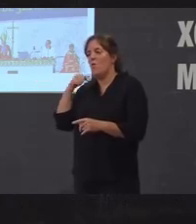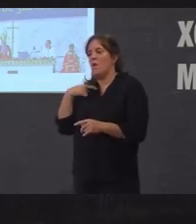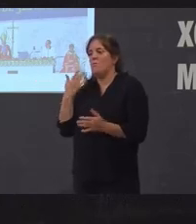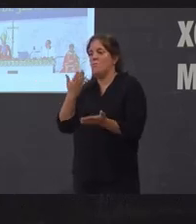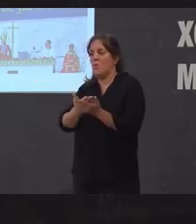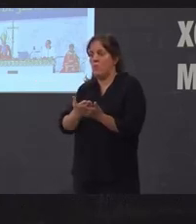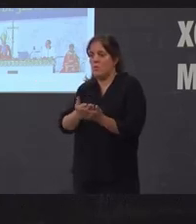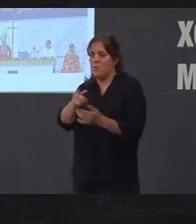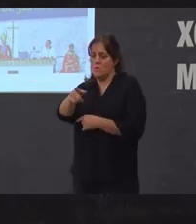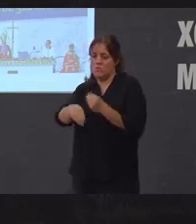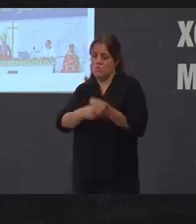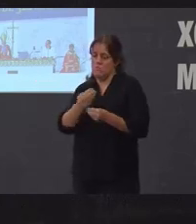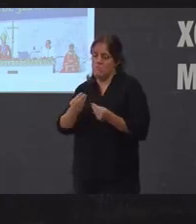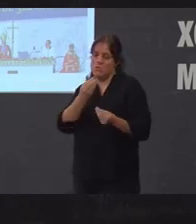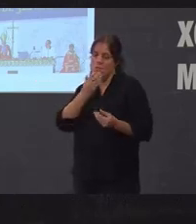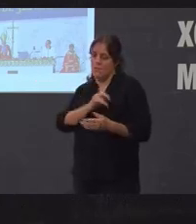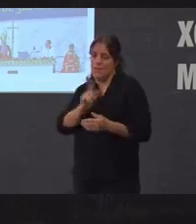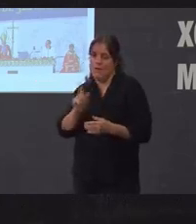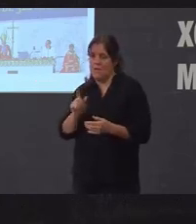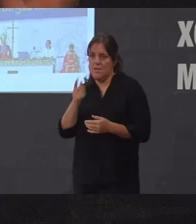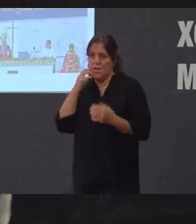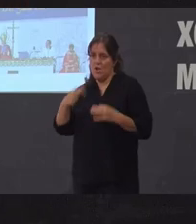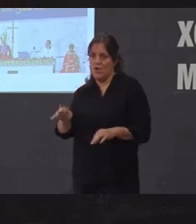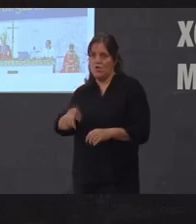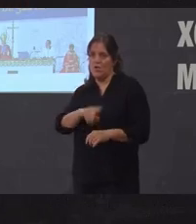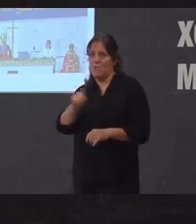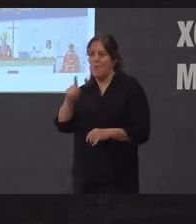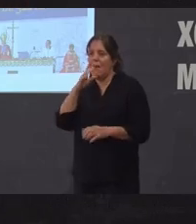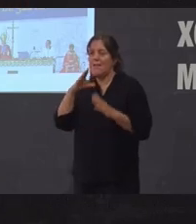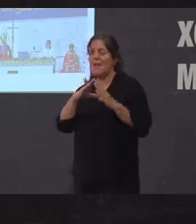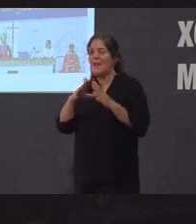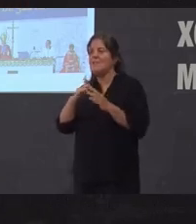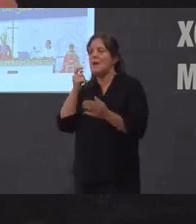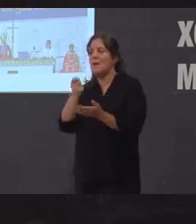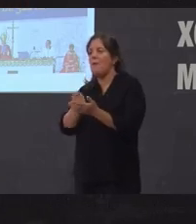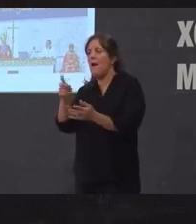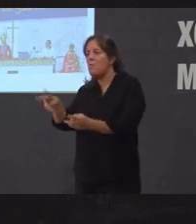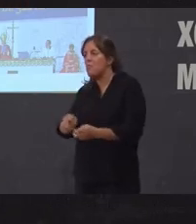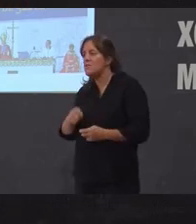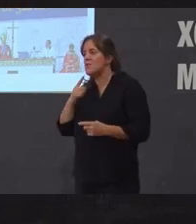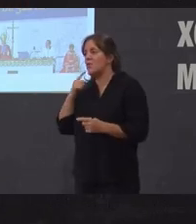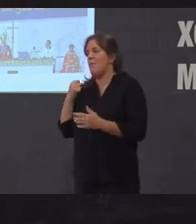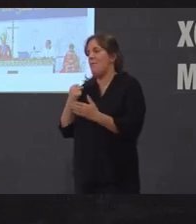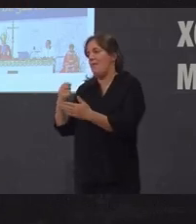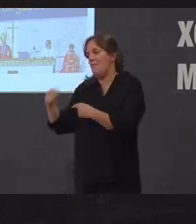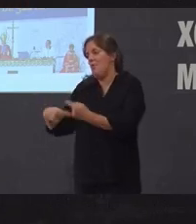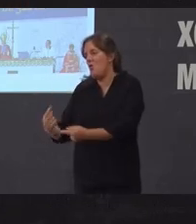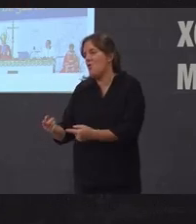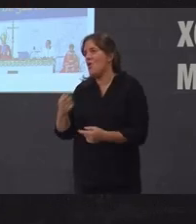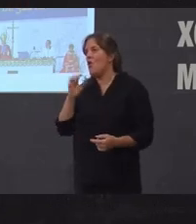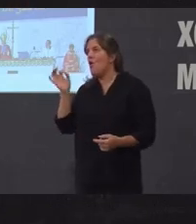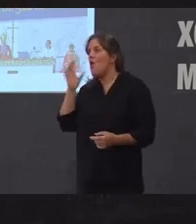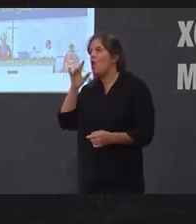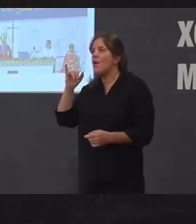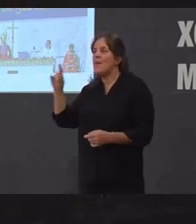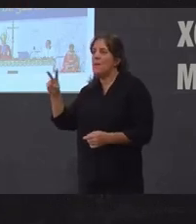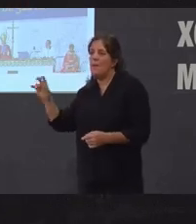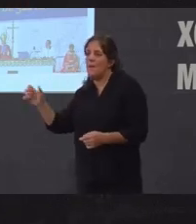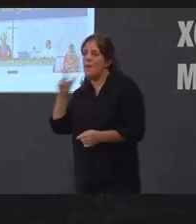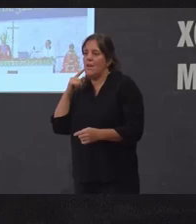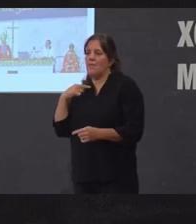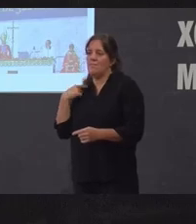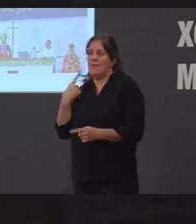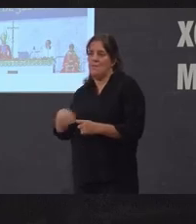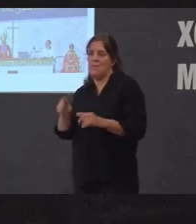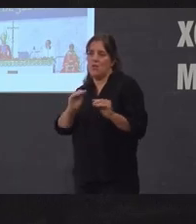decir isto non é normal. Decir que a Igrexa non pague imposto de patrimonio en algunhas actividades, que a Igrexa non pague IBE en algunhas